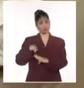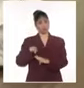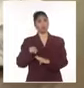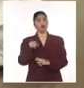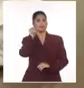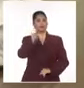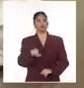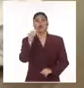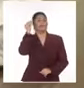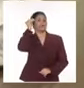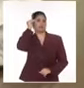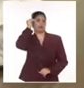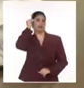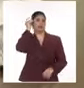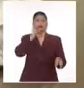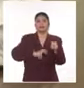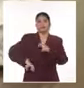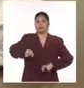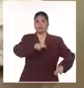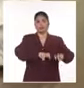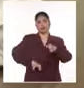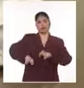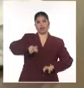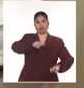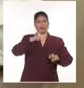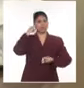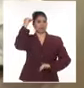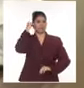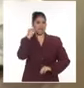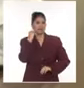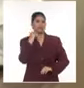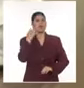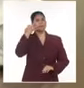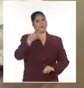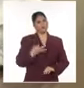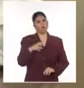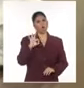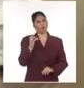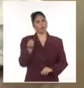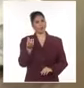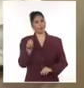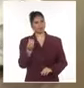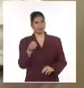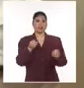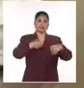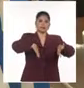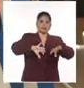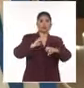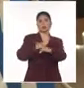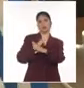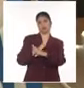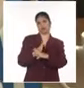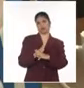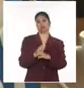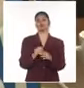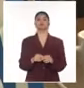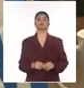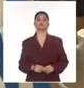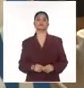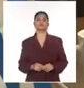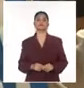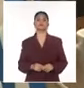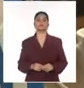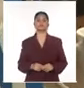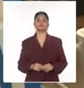te diferencia y a la vez te hace enriquecedor tu trabajo que haces todos los días acá en el centro. La Ley de Organización